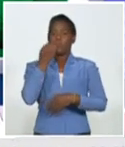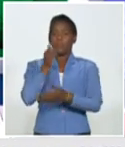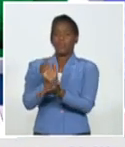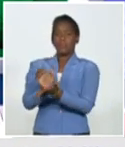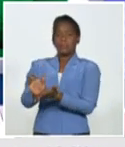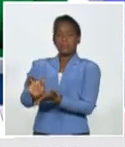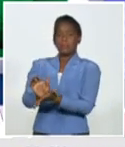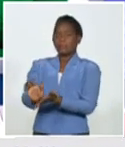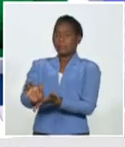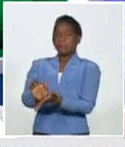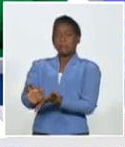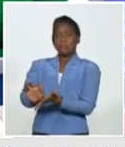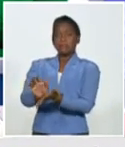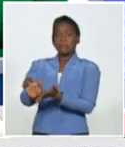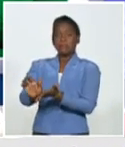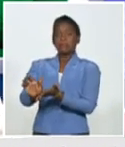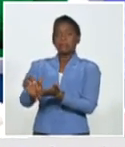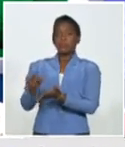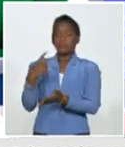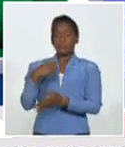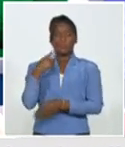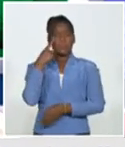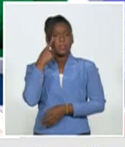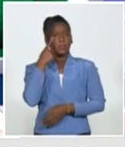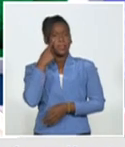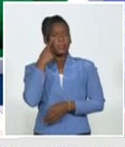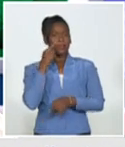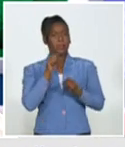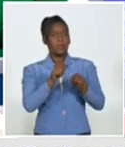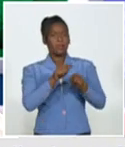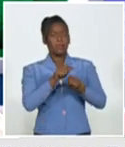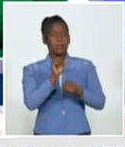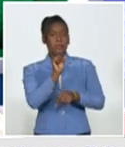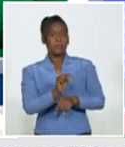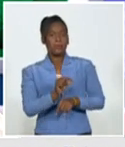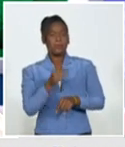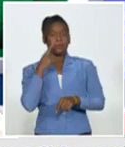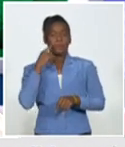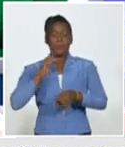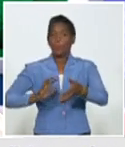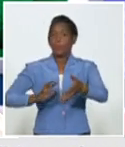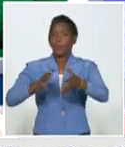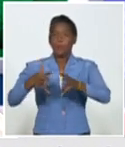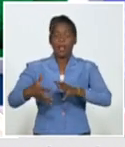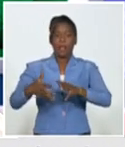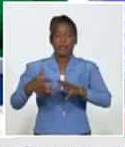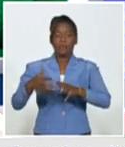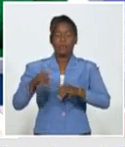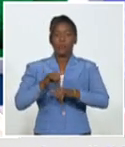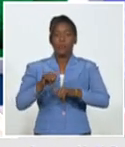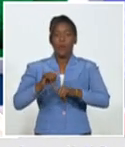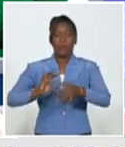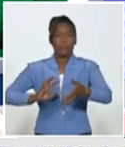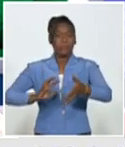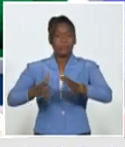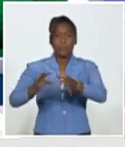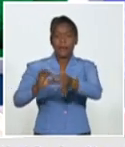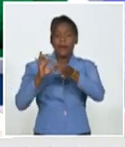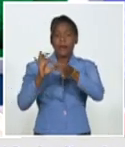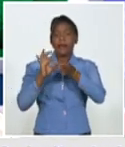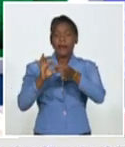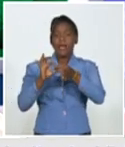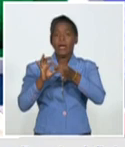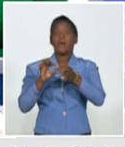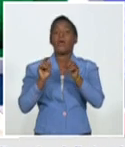un momento determinado presentó un grupo de complicaciones que conllevaron